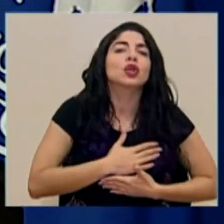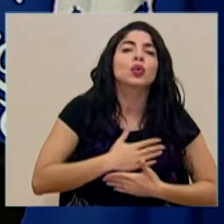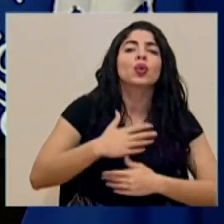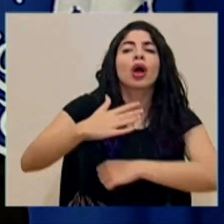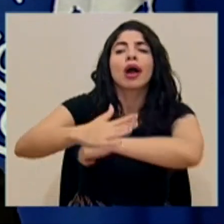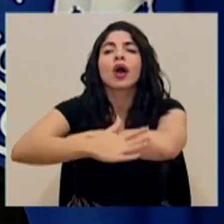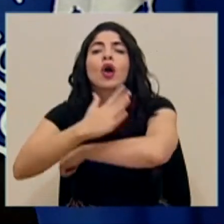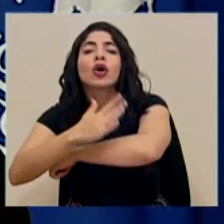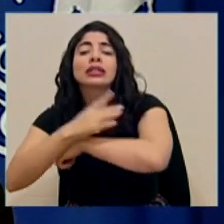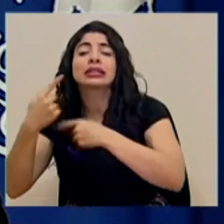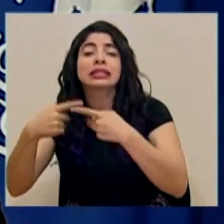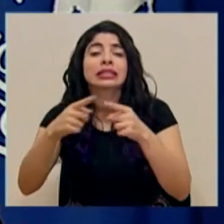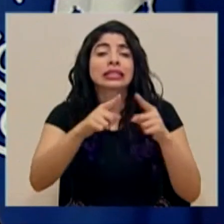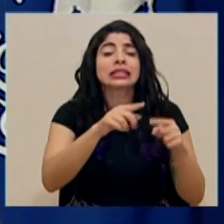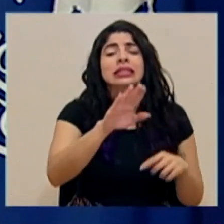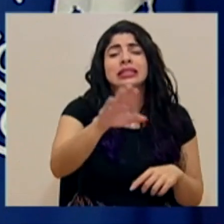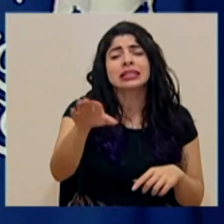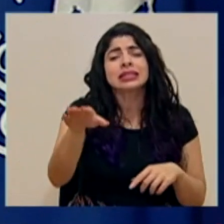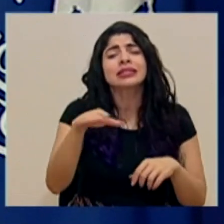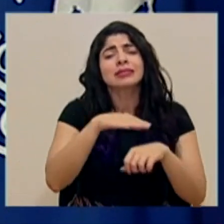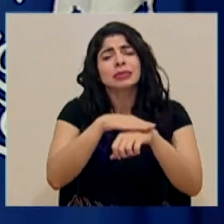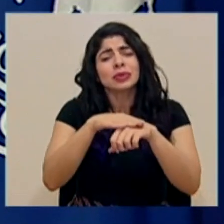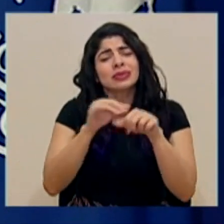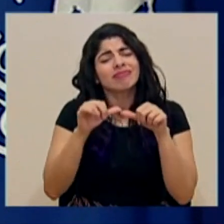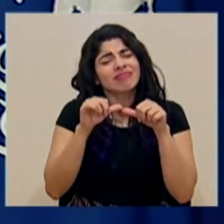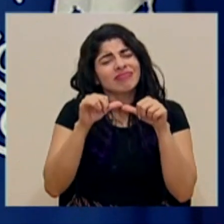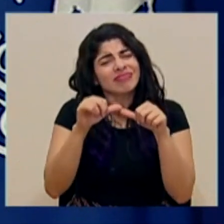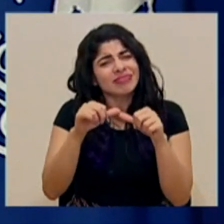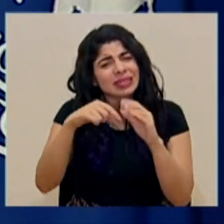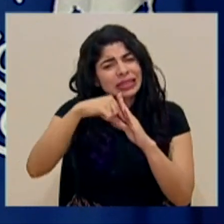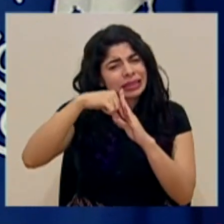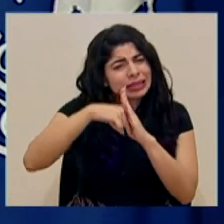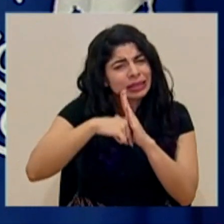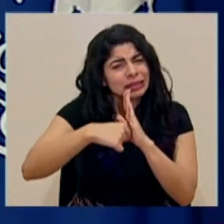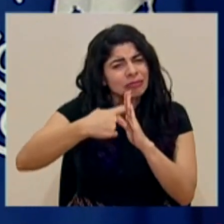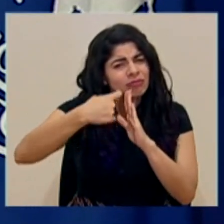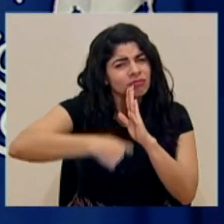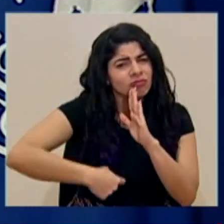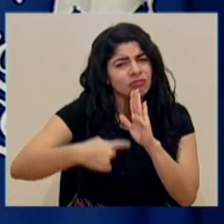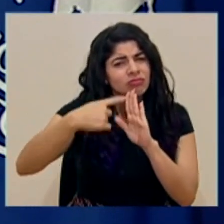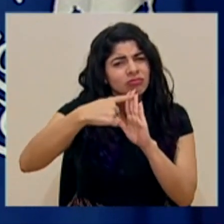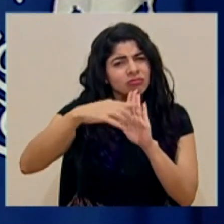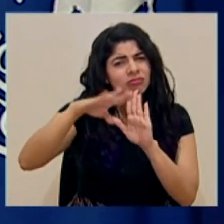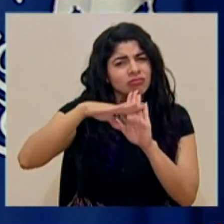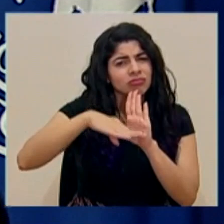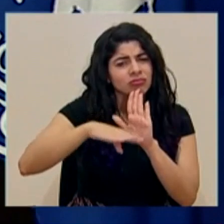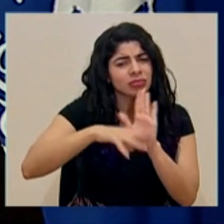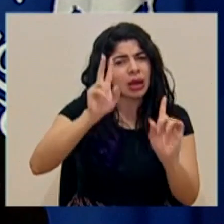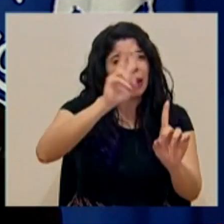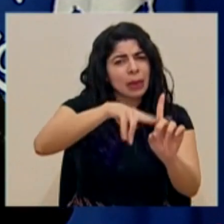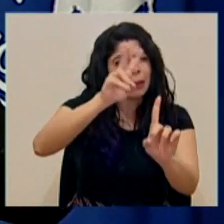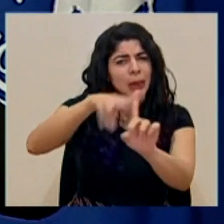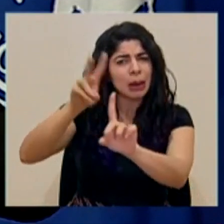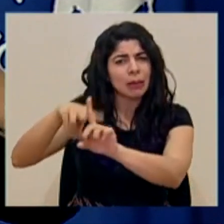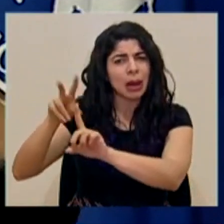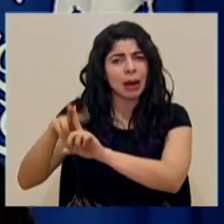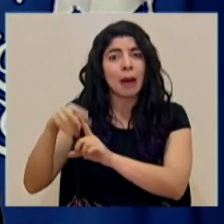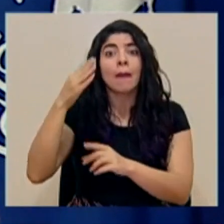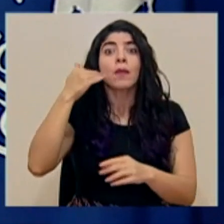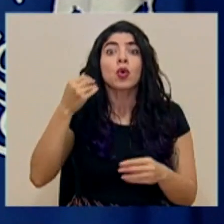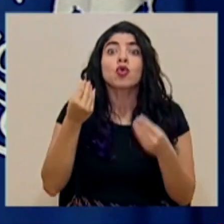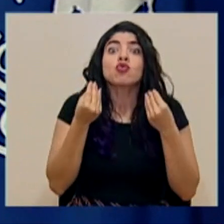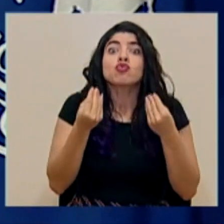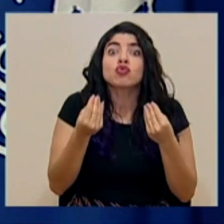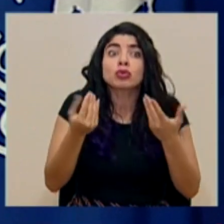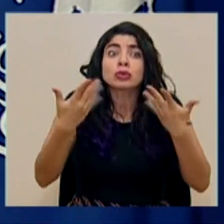las costas, a que sigamos adoptando de forma muy exhaustiva los protocolos que por muchos